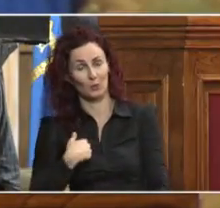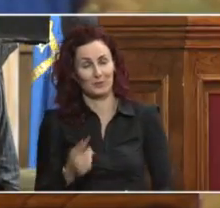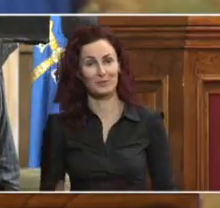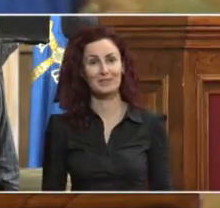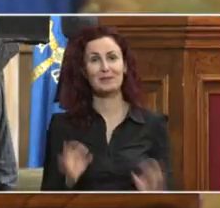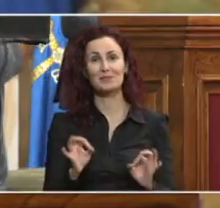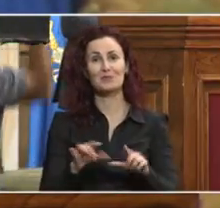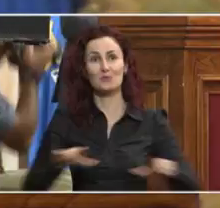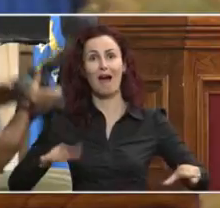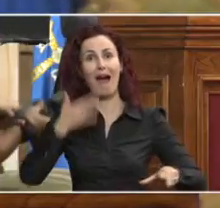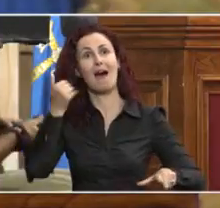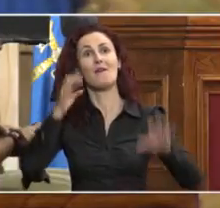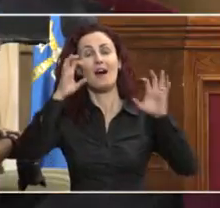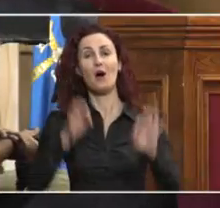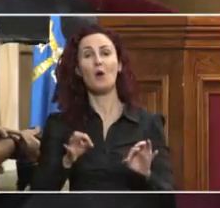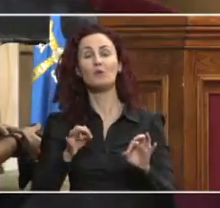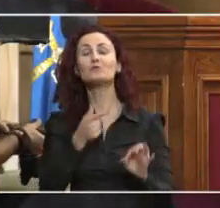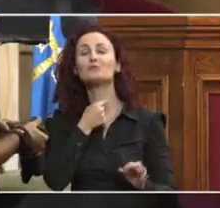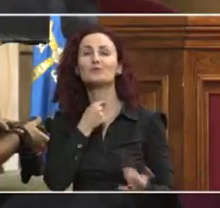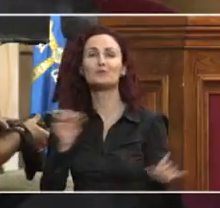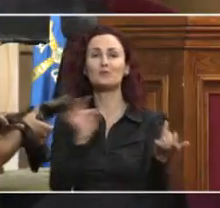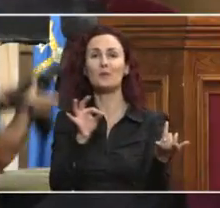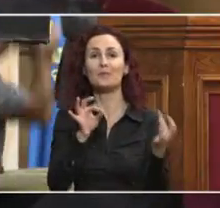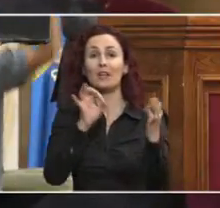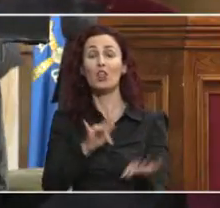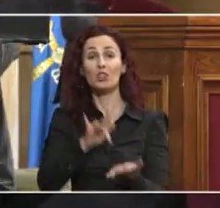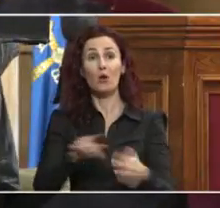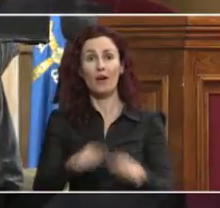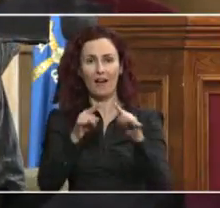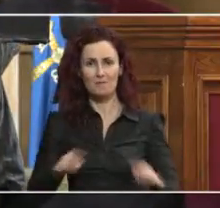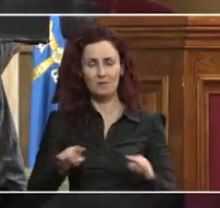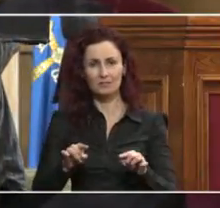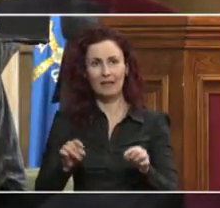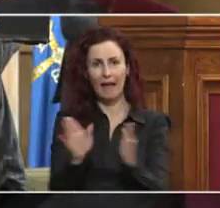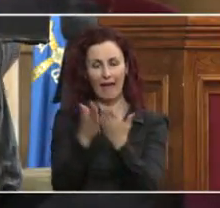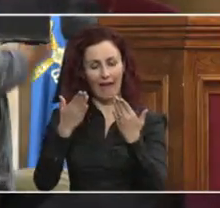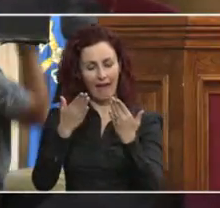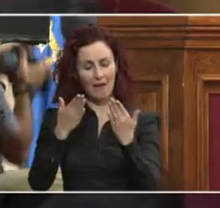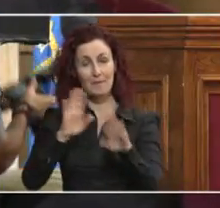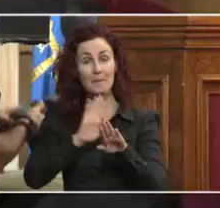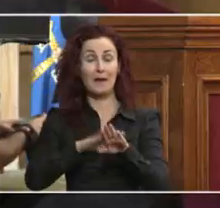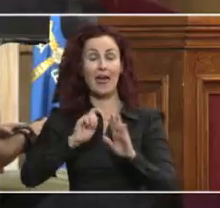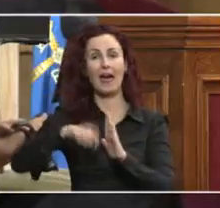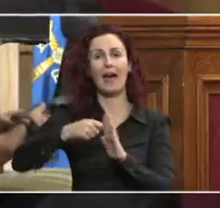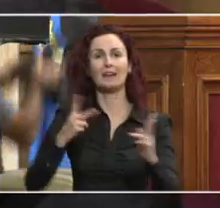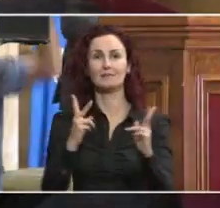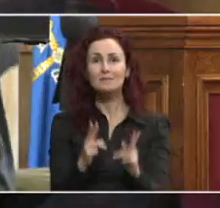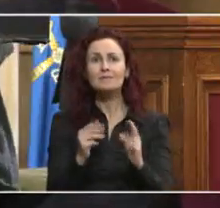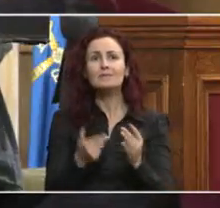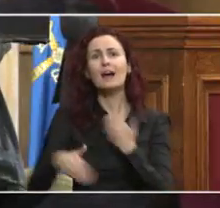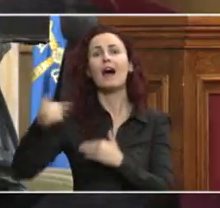aula magna Mastro Piero estrenó la música que había compuesto para un documental, pero sí somos una universidad antigua y